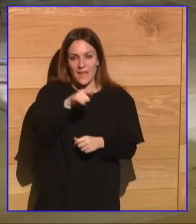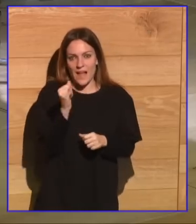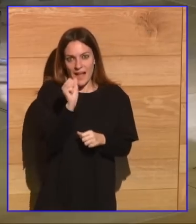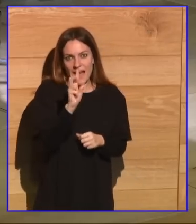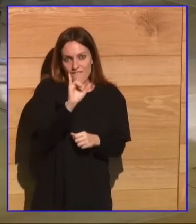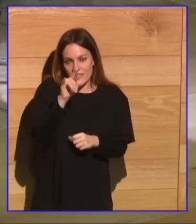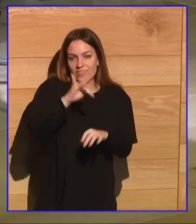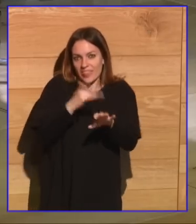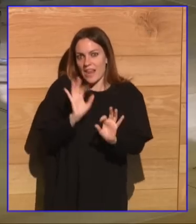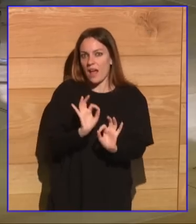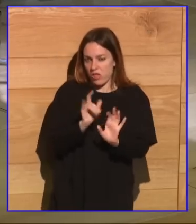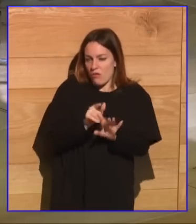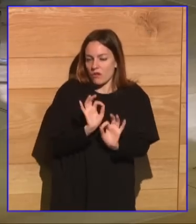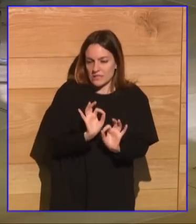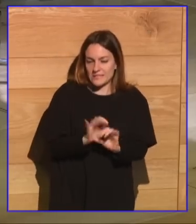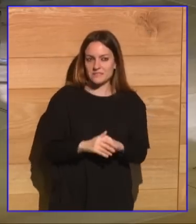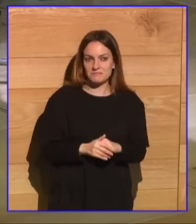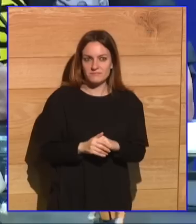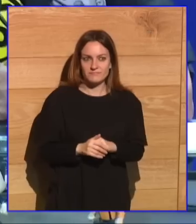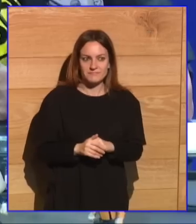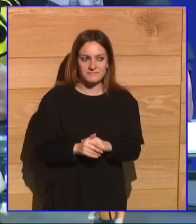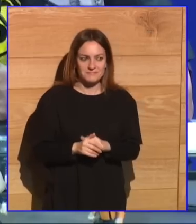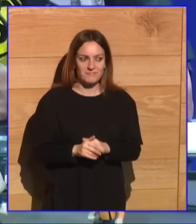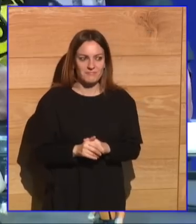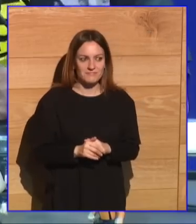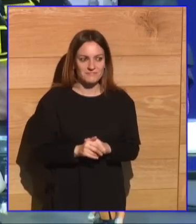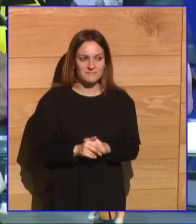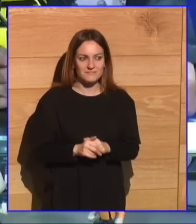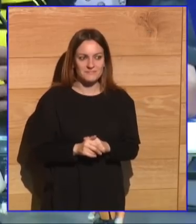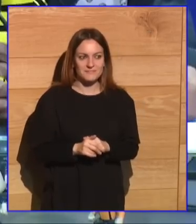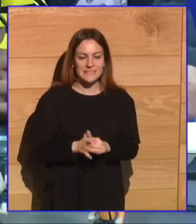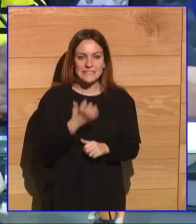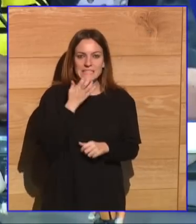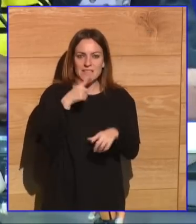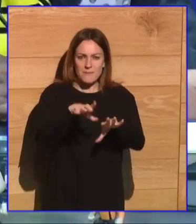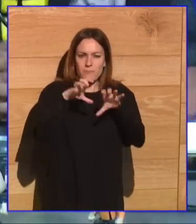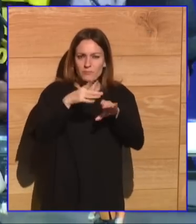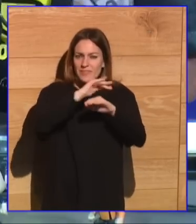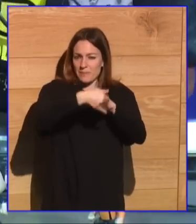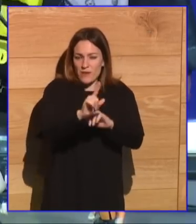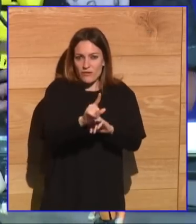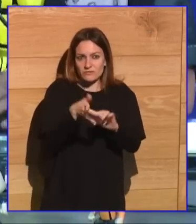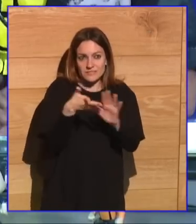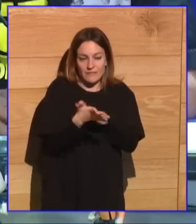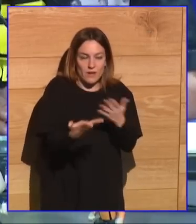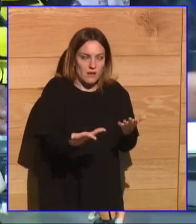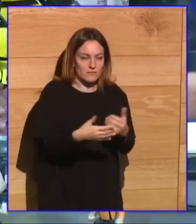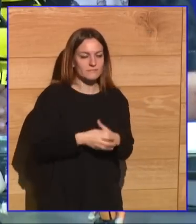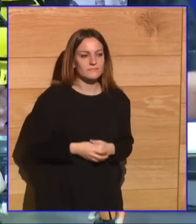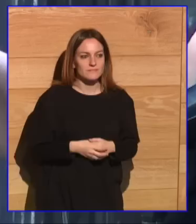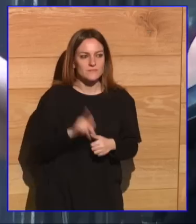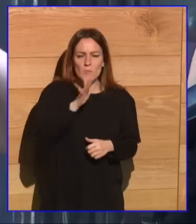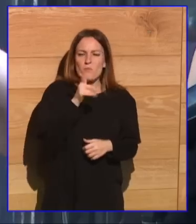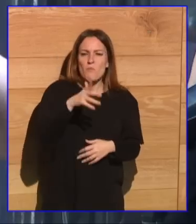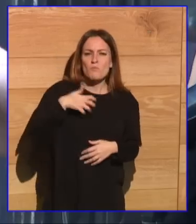más elegante, Javi. Ahí es donde está la clase. Un censor que va a decir. Si no le tapas la hucha a Mickey Rourke, mira, ¿ves? Esto- No, pero lo que les